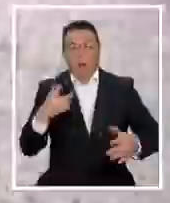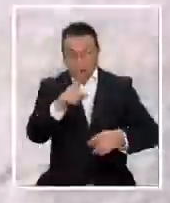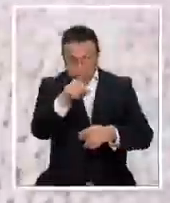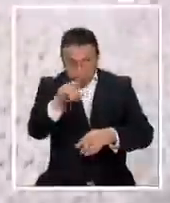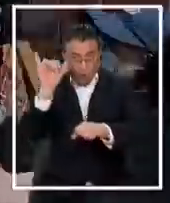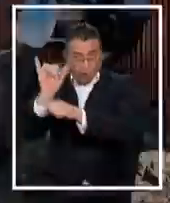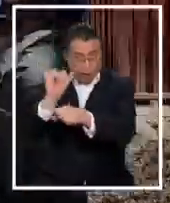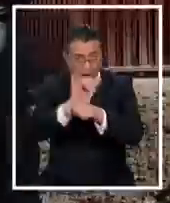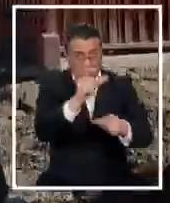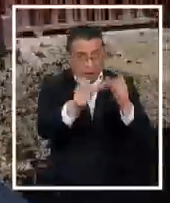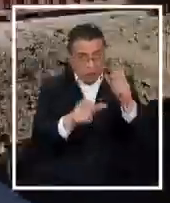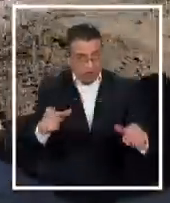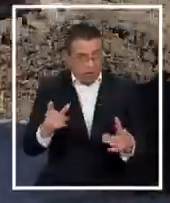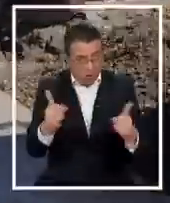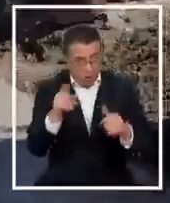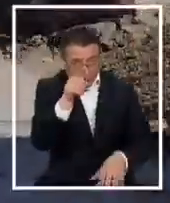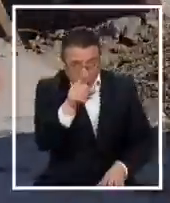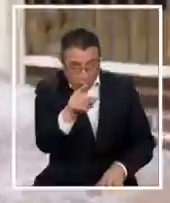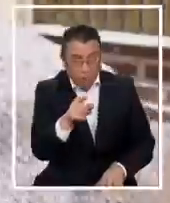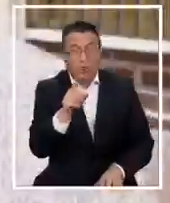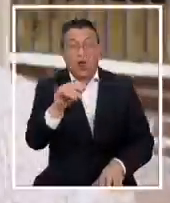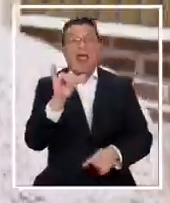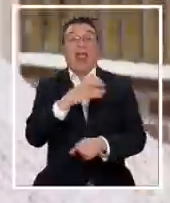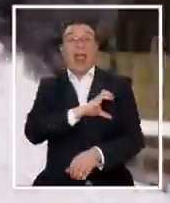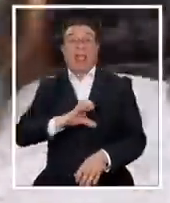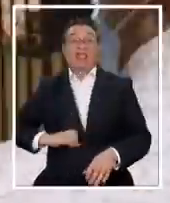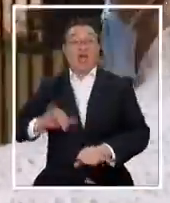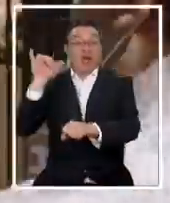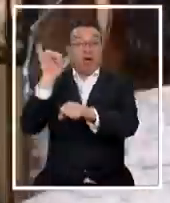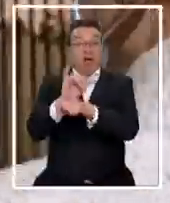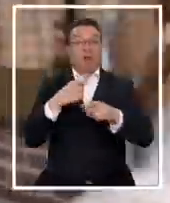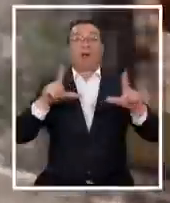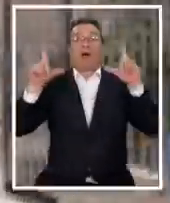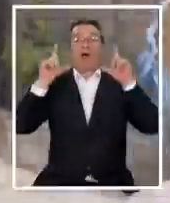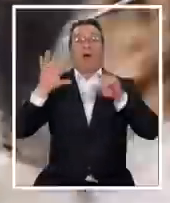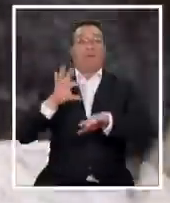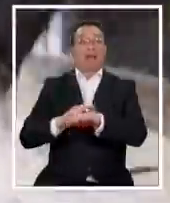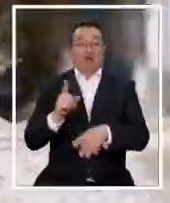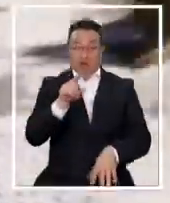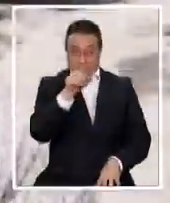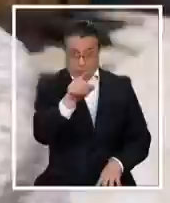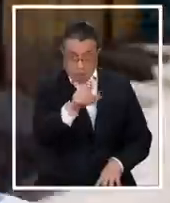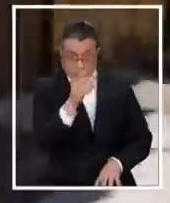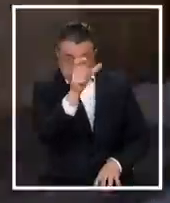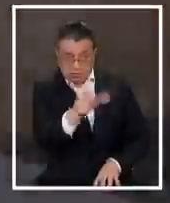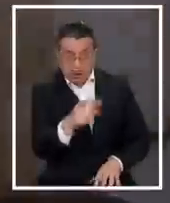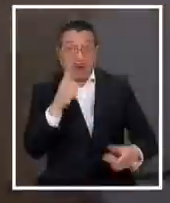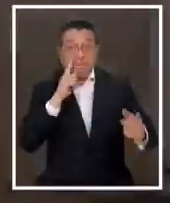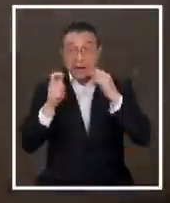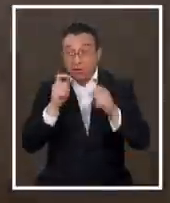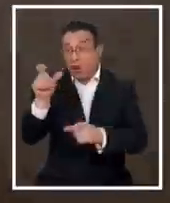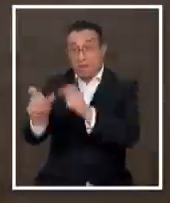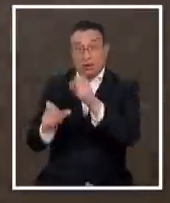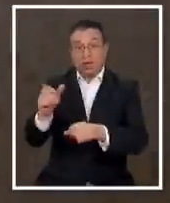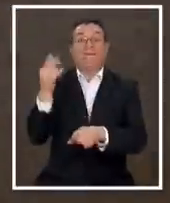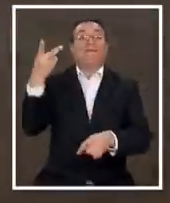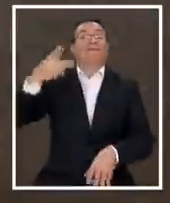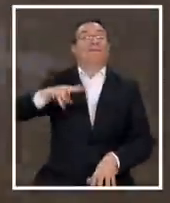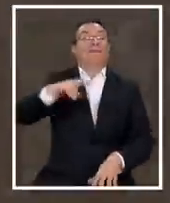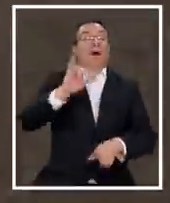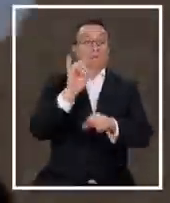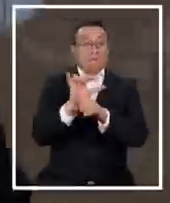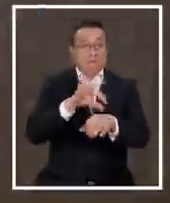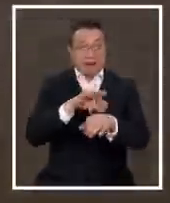las personas. Usted engañó al Estado haciéndose pasar por médico. Puso en riesgo la salud de las personas haciéndose pasar por